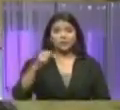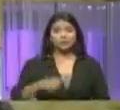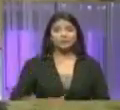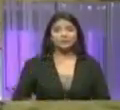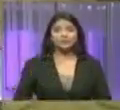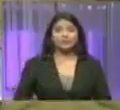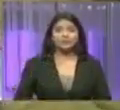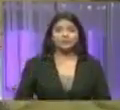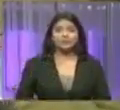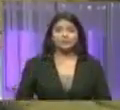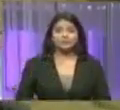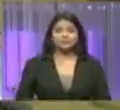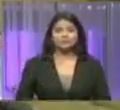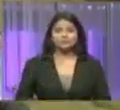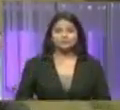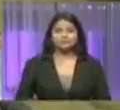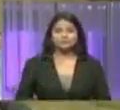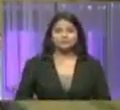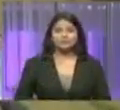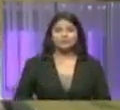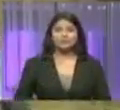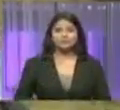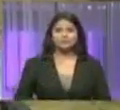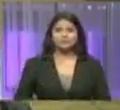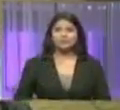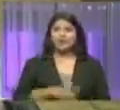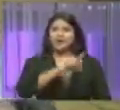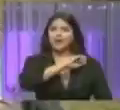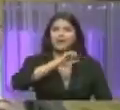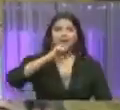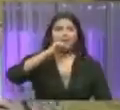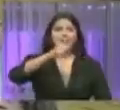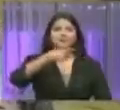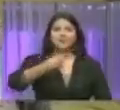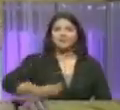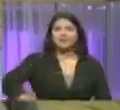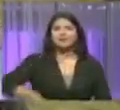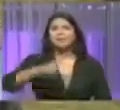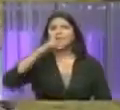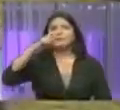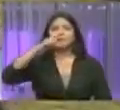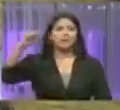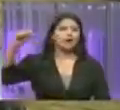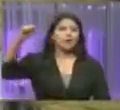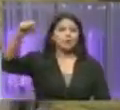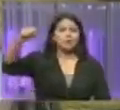Miren,